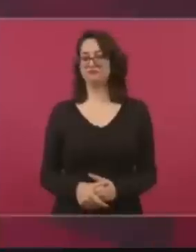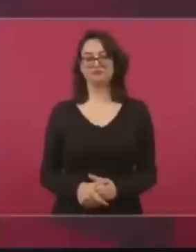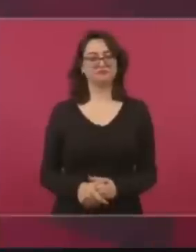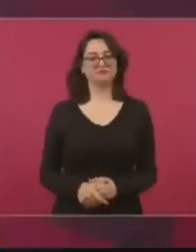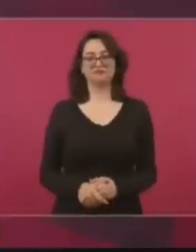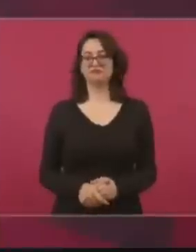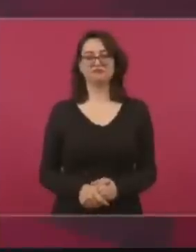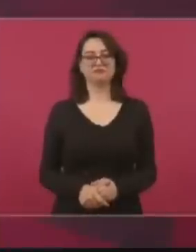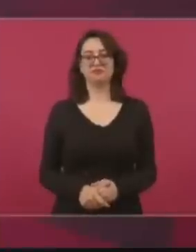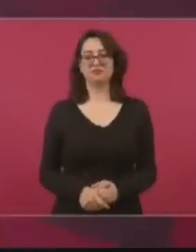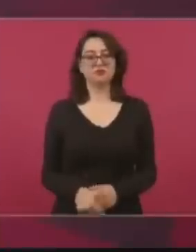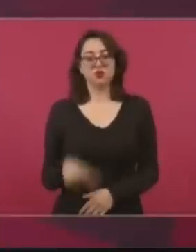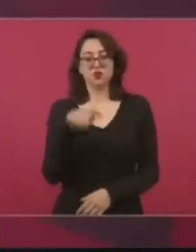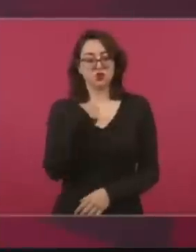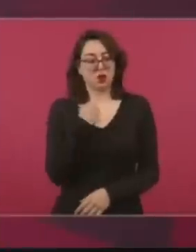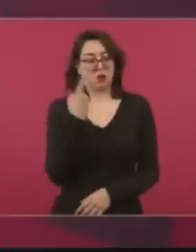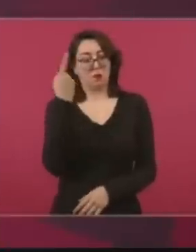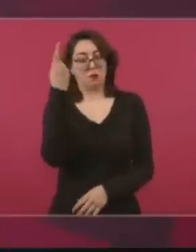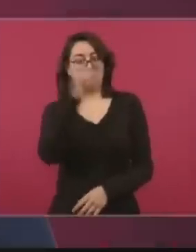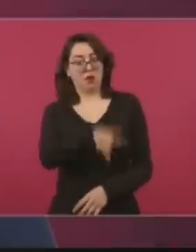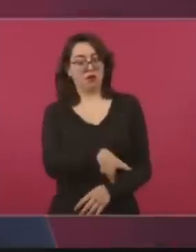no va a haber dedazo